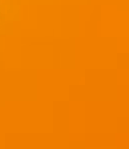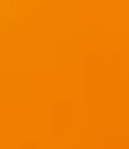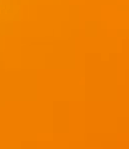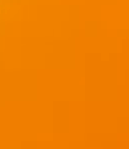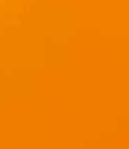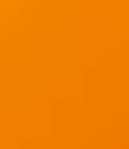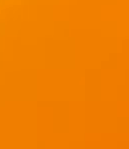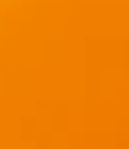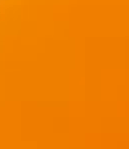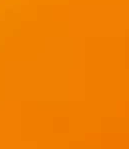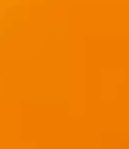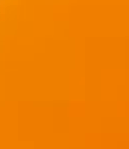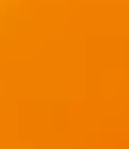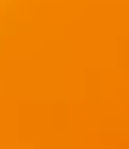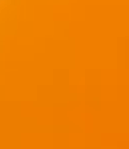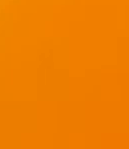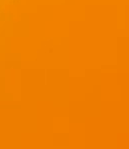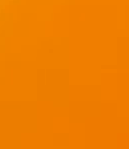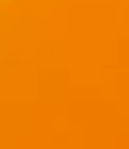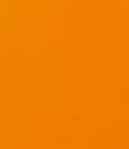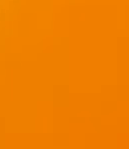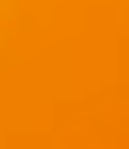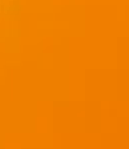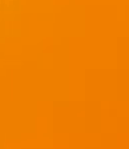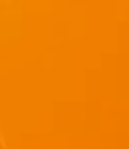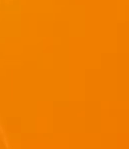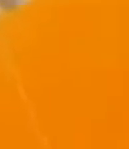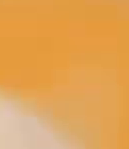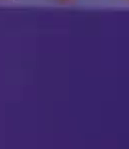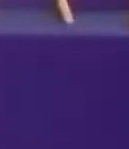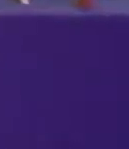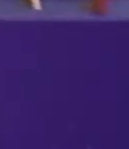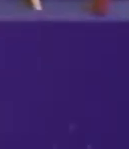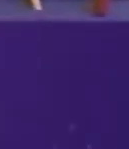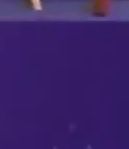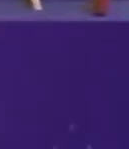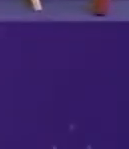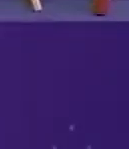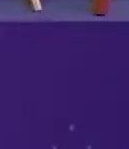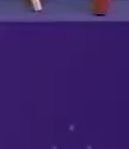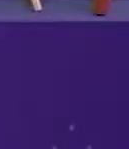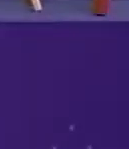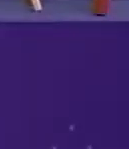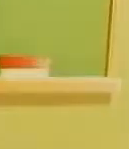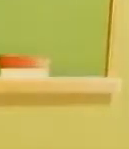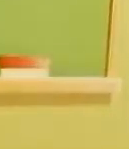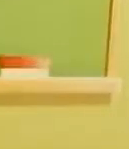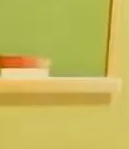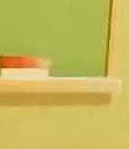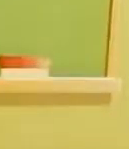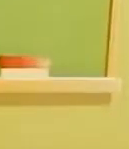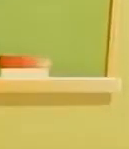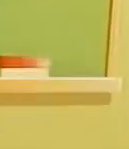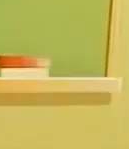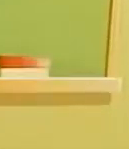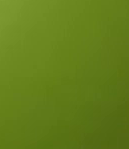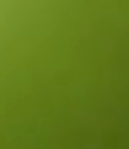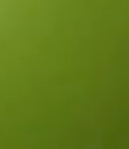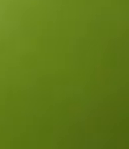conmigo, Morita, y mis crayones a esta gran aventura. Llena de colores,